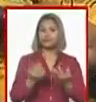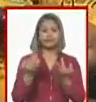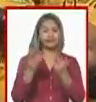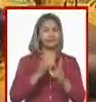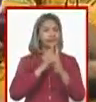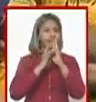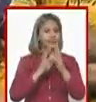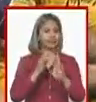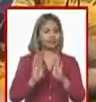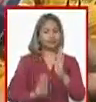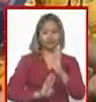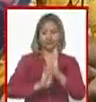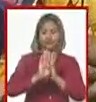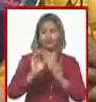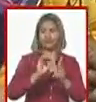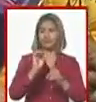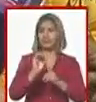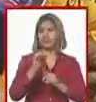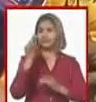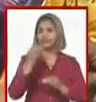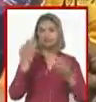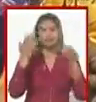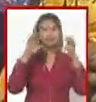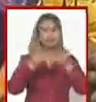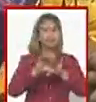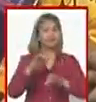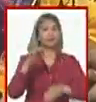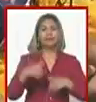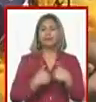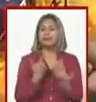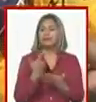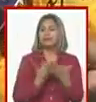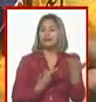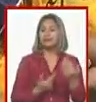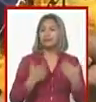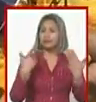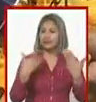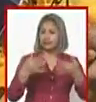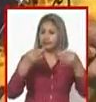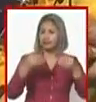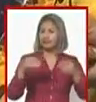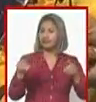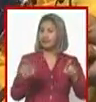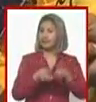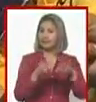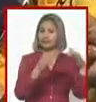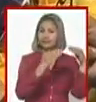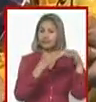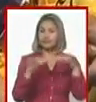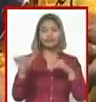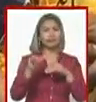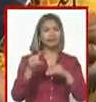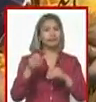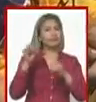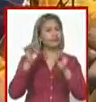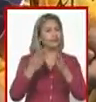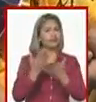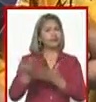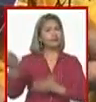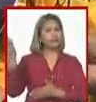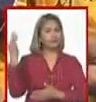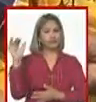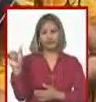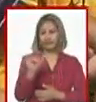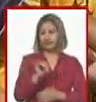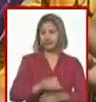el avance o se ha hecho convenios y no hecho convenios pero hemos quedado en la misma como antes o peor que antes todavía